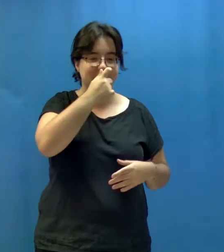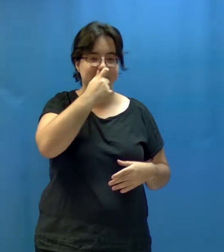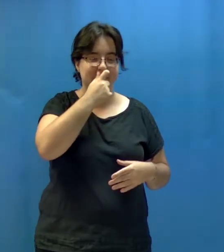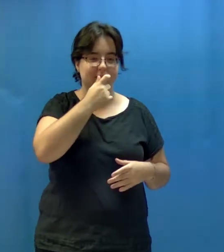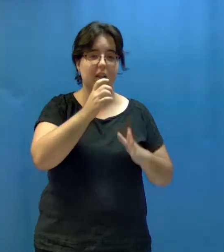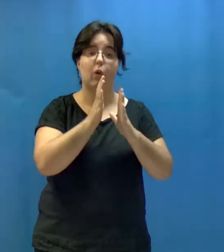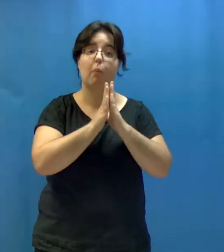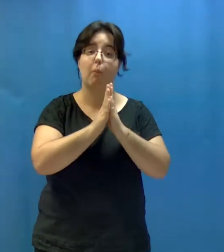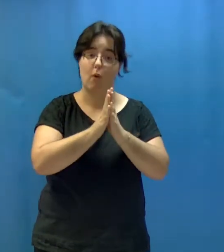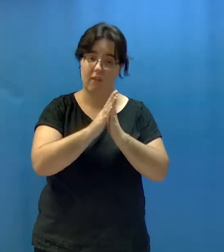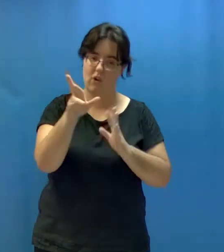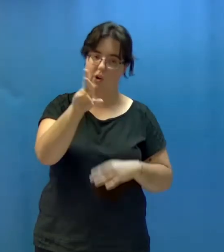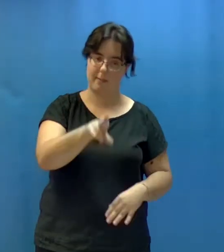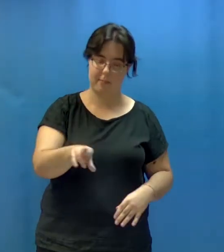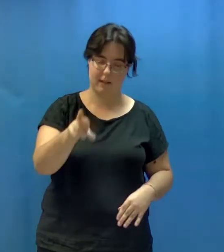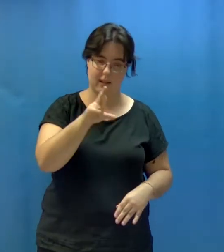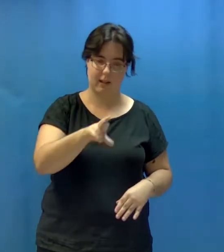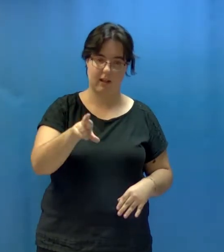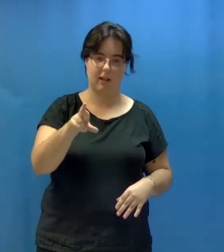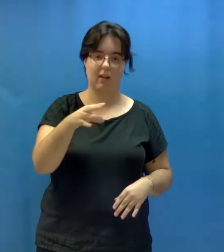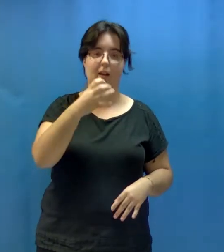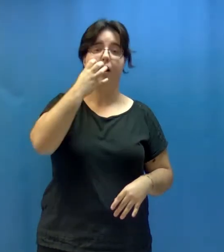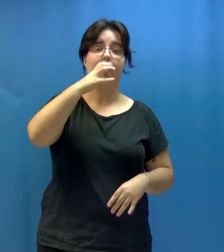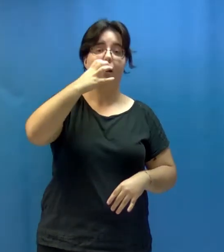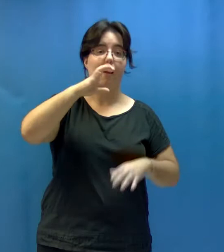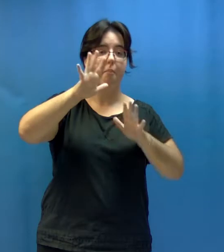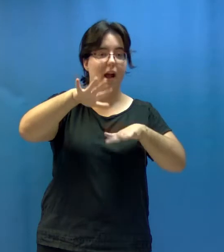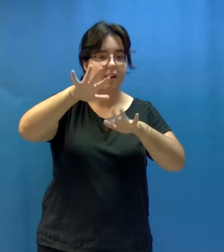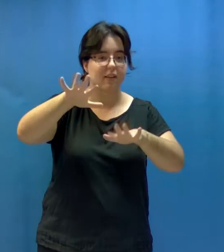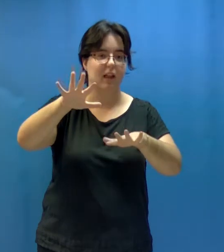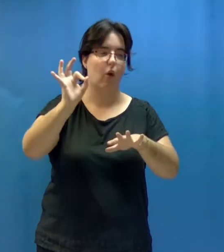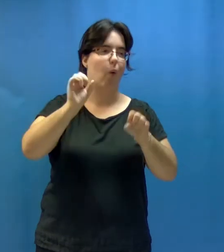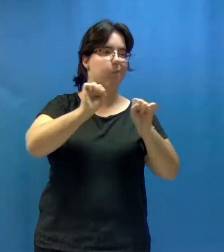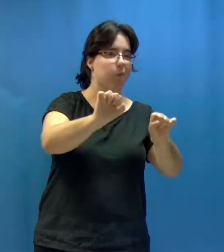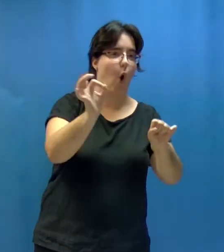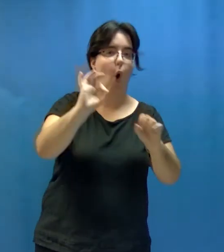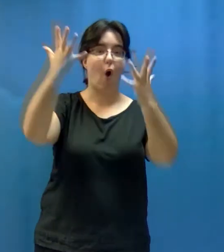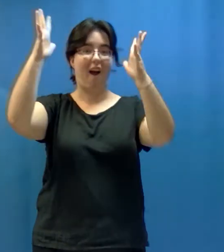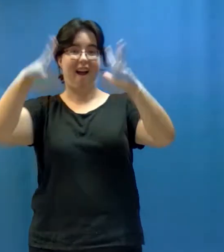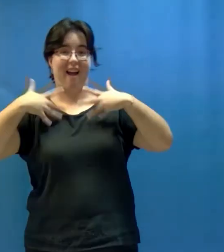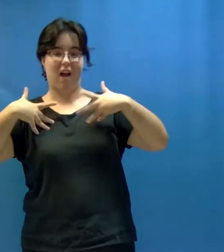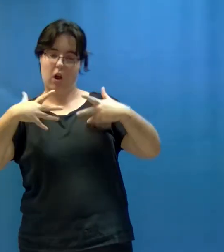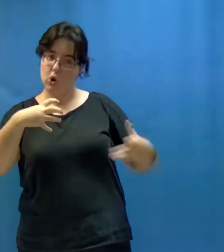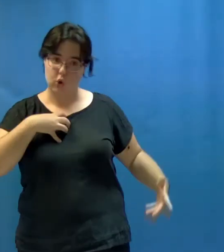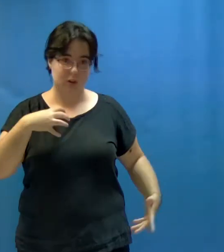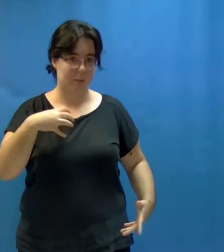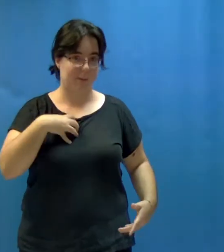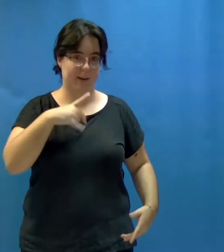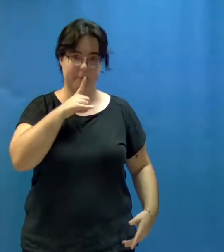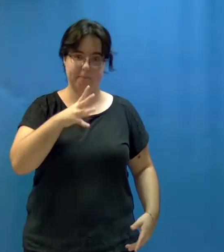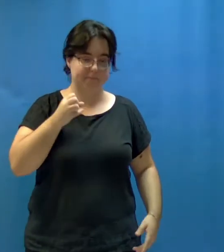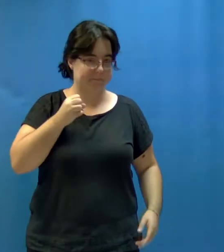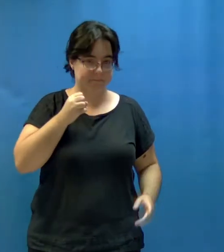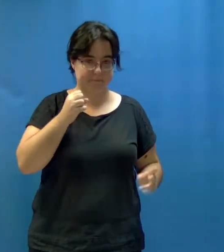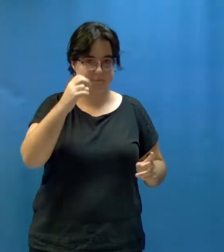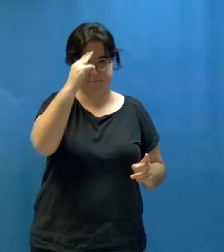Por favor, vuelvo a repetir, no se pueden hacer manifestaciones ni de rechazo ni de aceptación. Es una cuestión de acuerdo